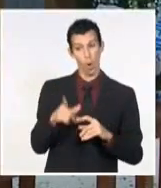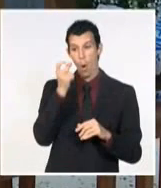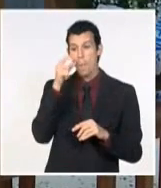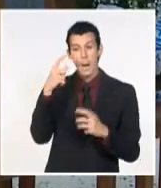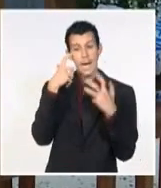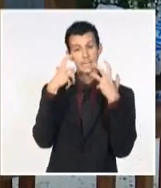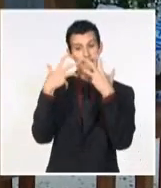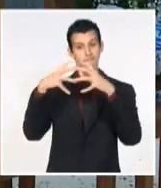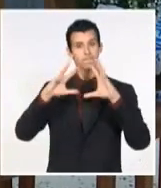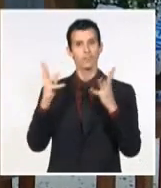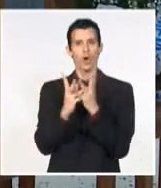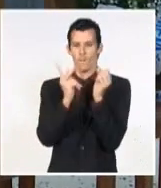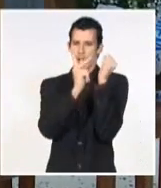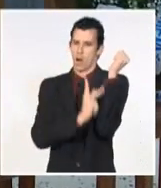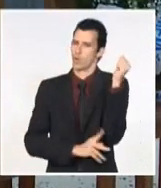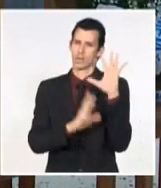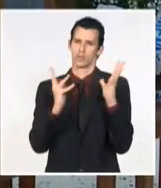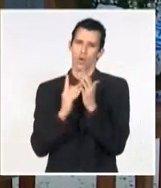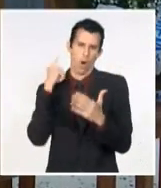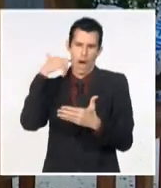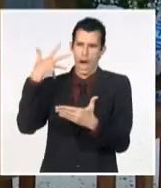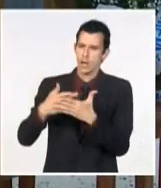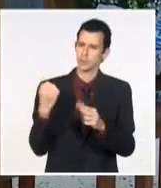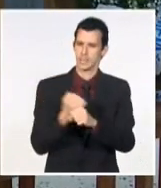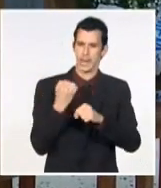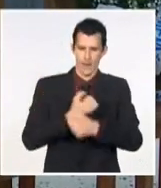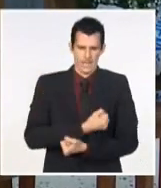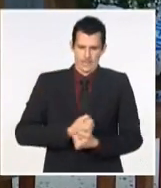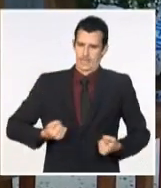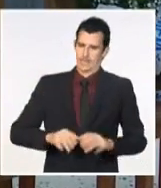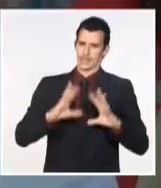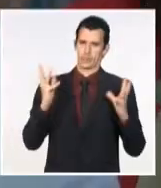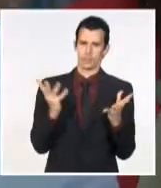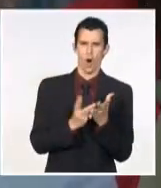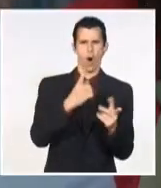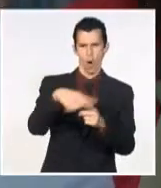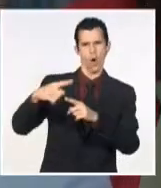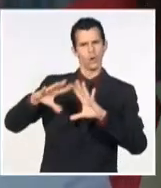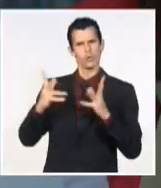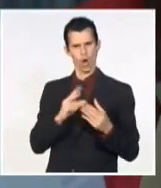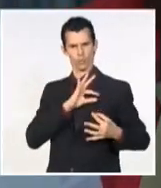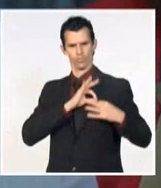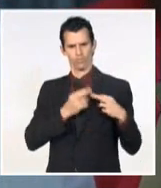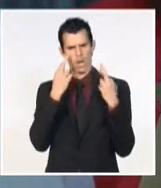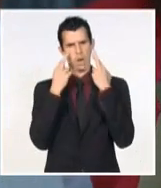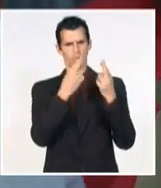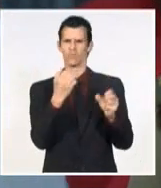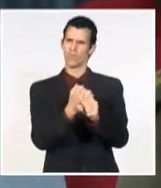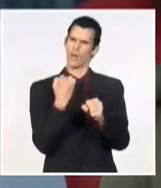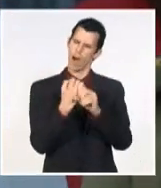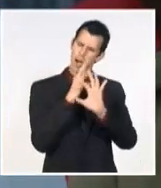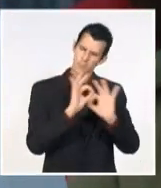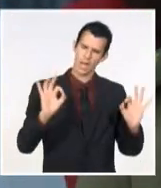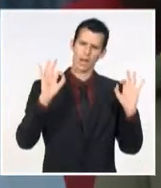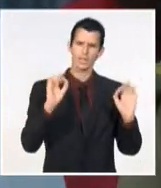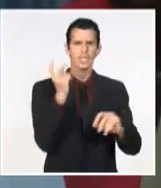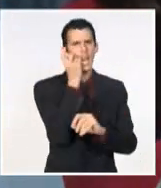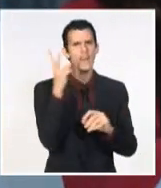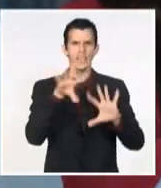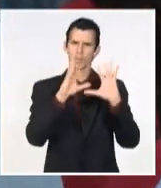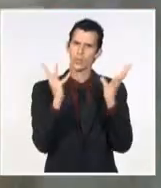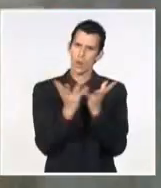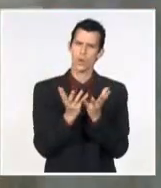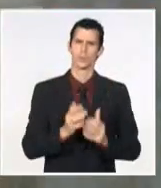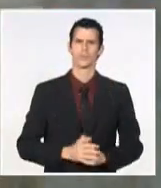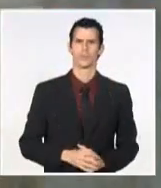Ramón y a su trayectoria revolucionaria, a las numerosas condecoraciones y reconocimientos que recibió, así como a su liderazgo.